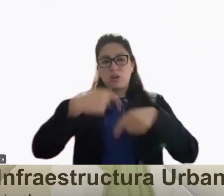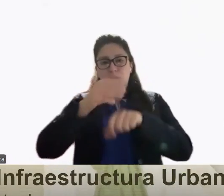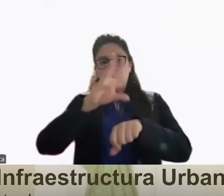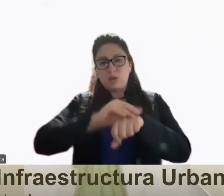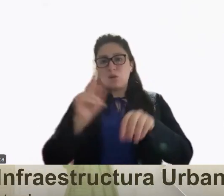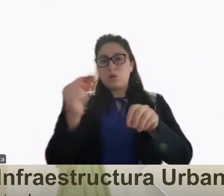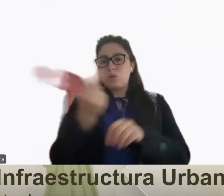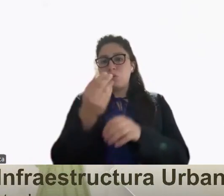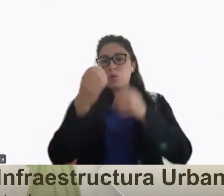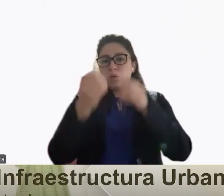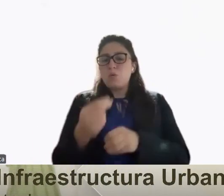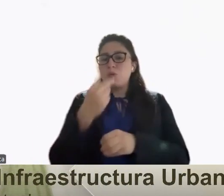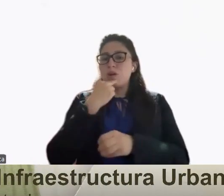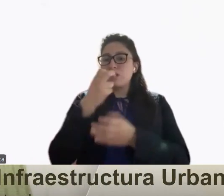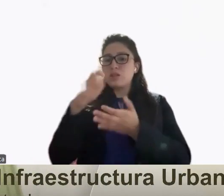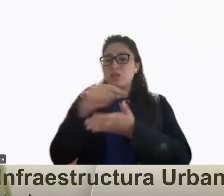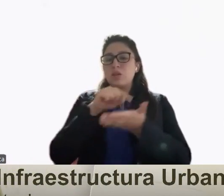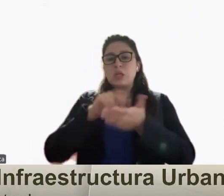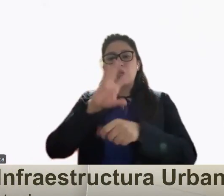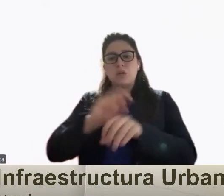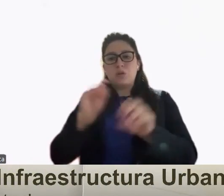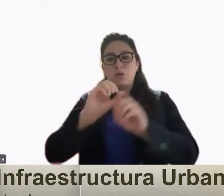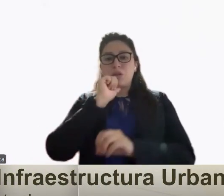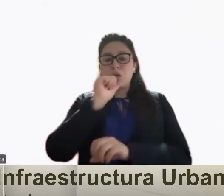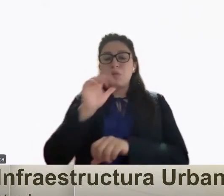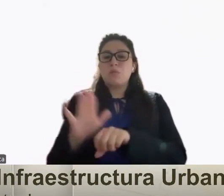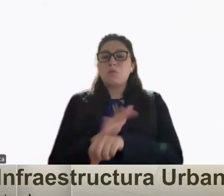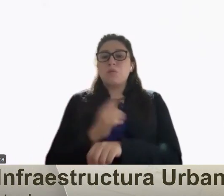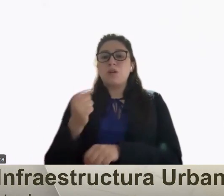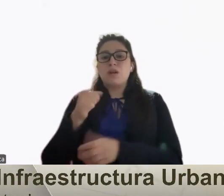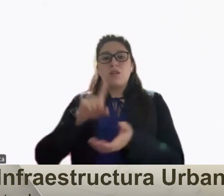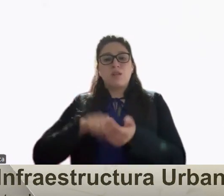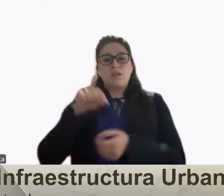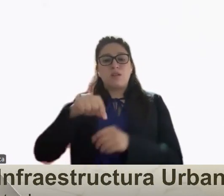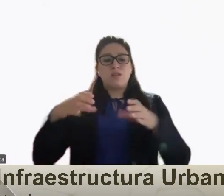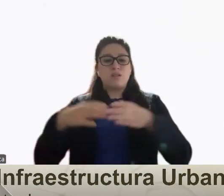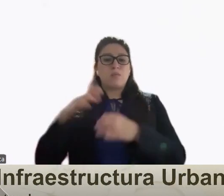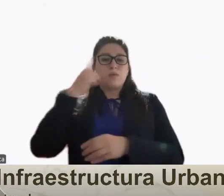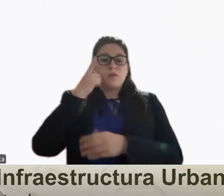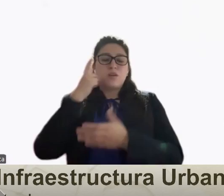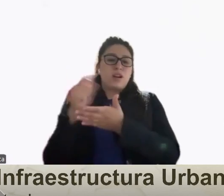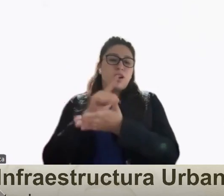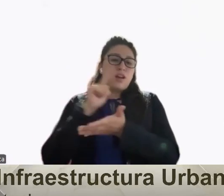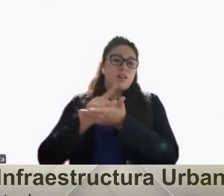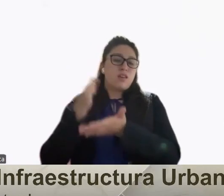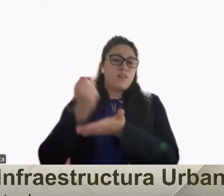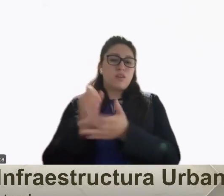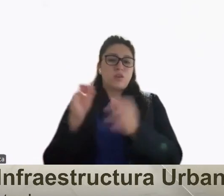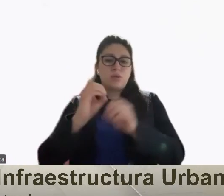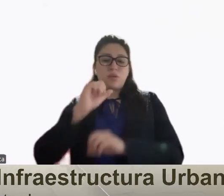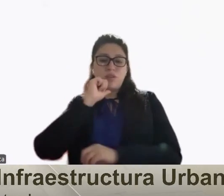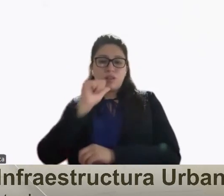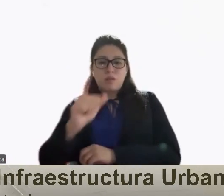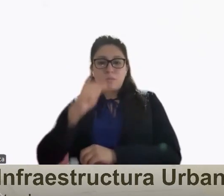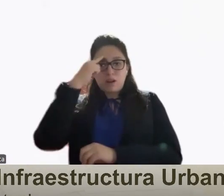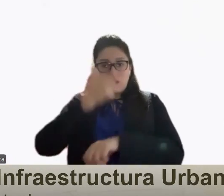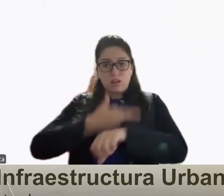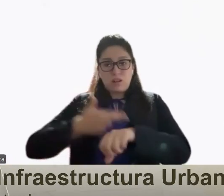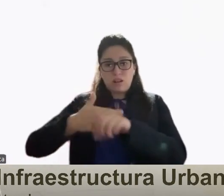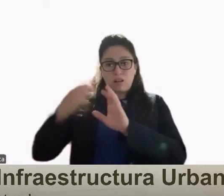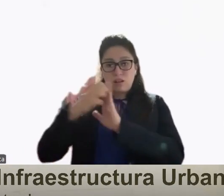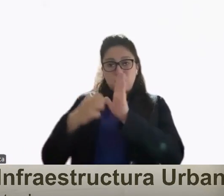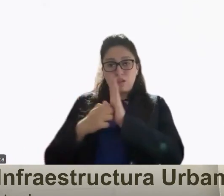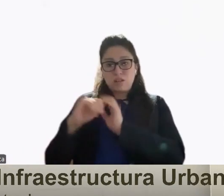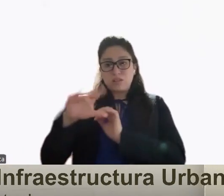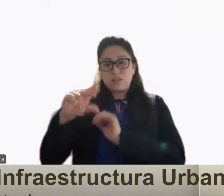casos se ha dado, porque nosotros no hemos regularizado ni normado que no se puede escriturar hasta que un predio no